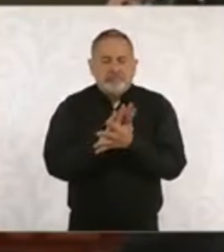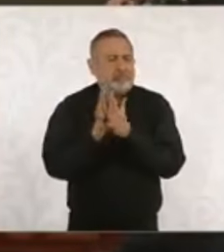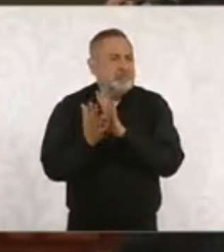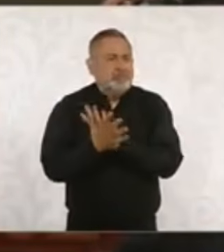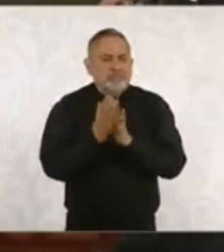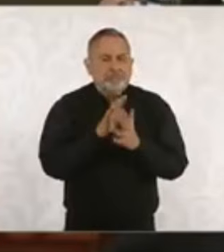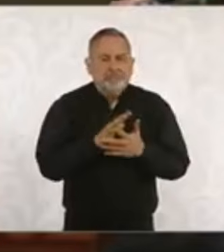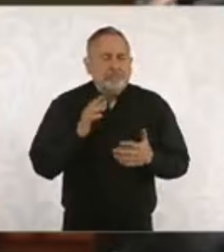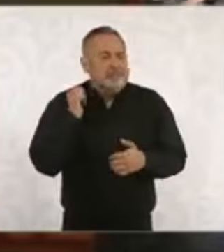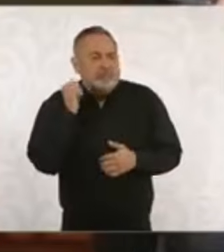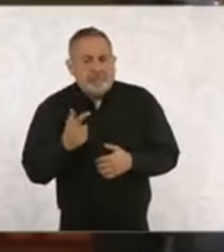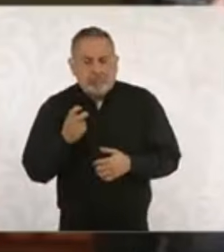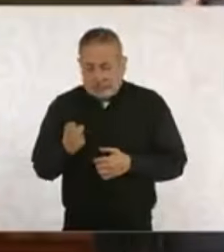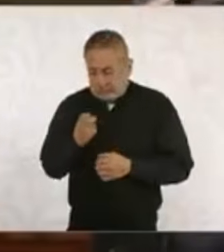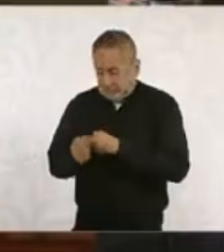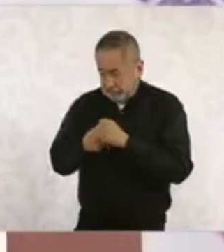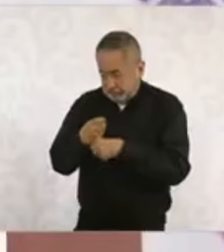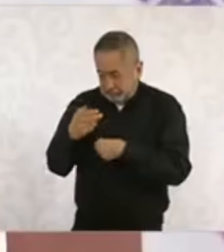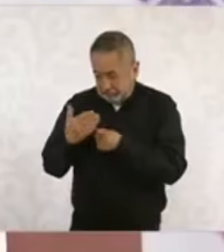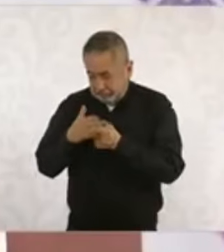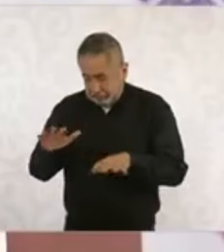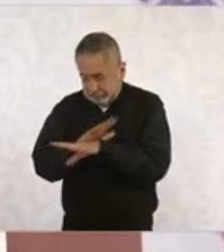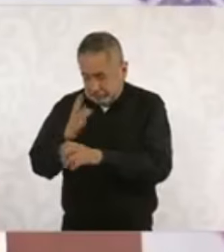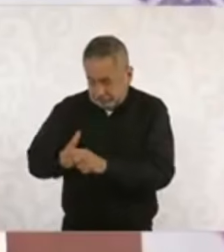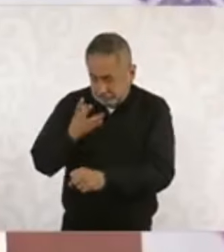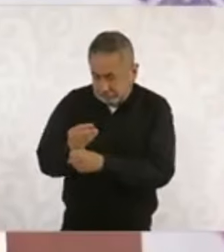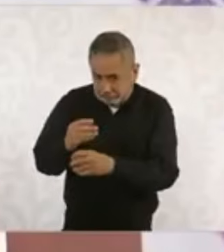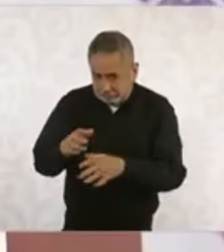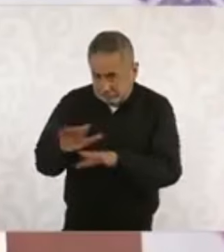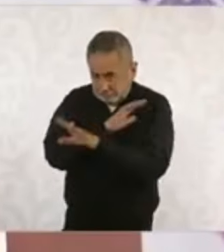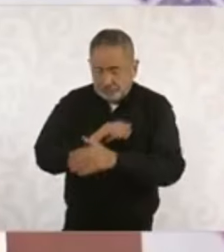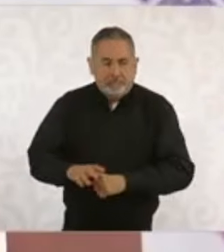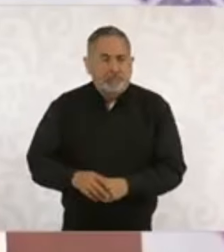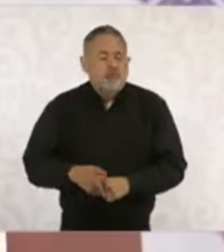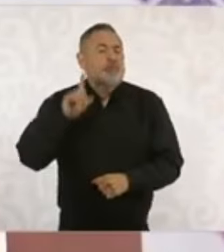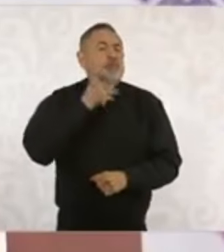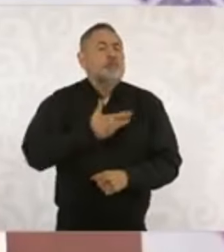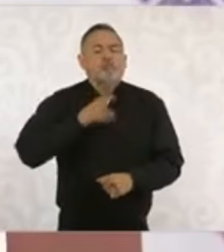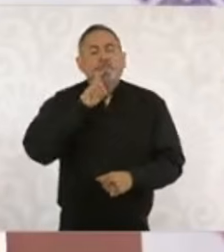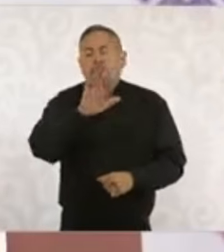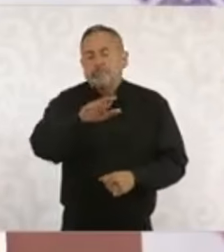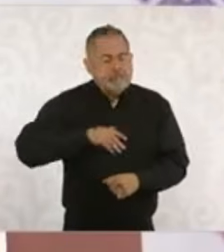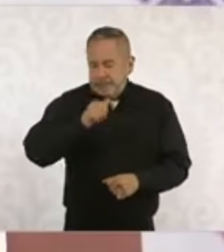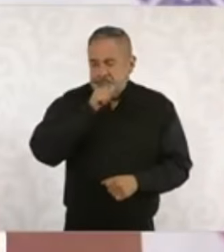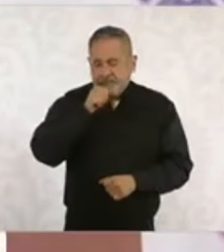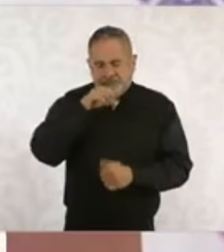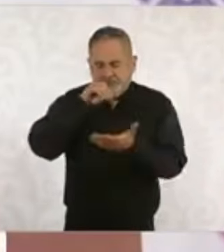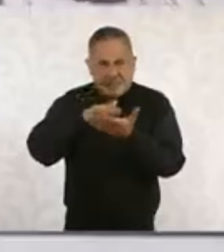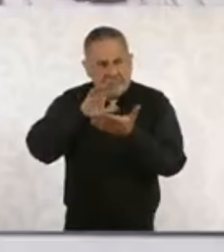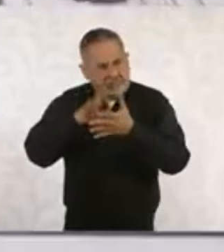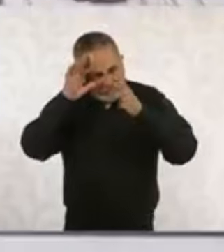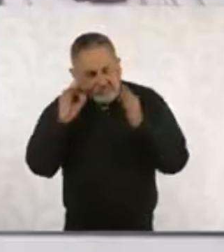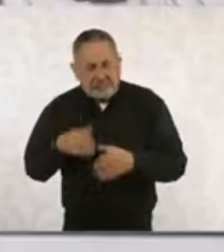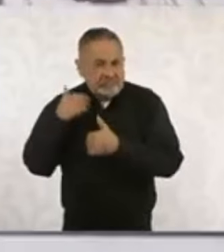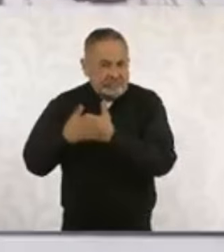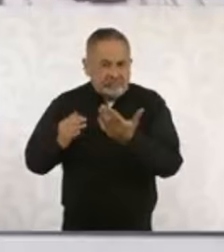se mandara este año? ¿Sigue vigente o ya no está? Todavía no está considerado. Estamos esperando al programa de